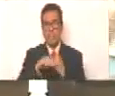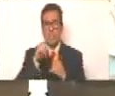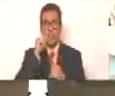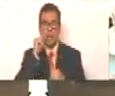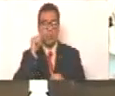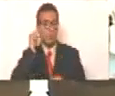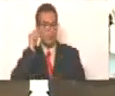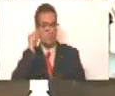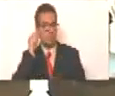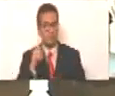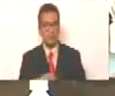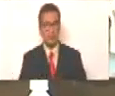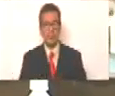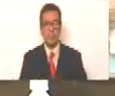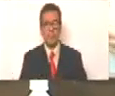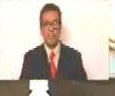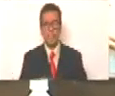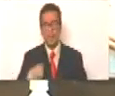así como yo quiero